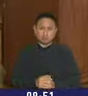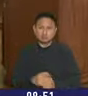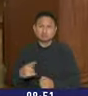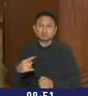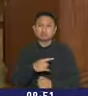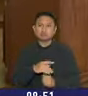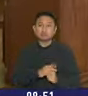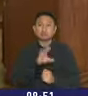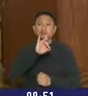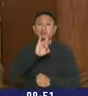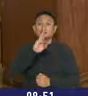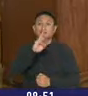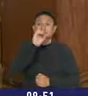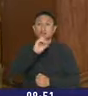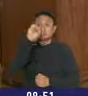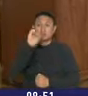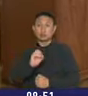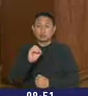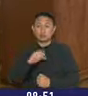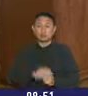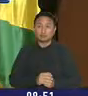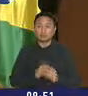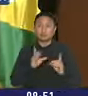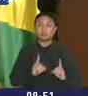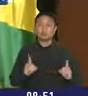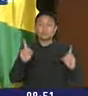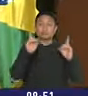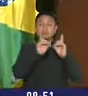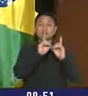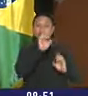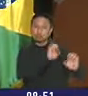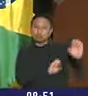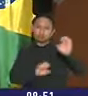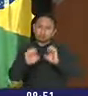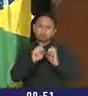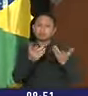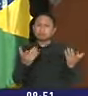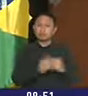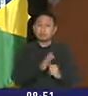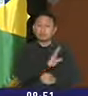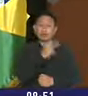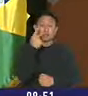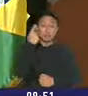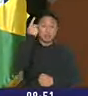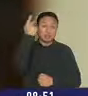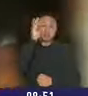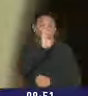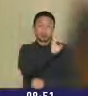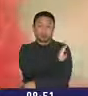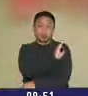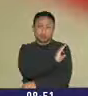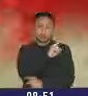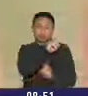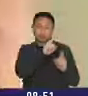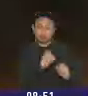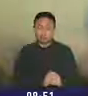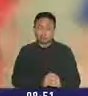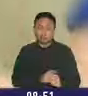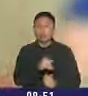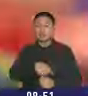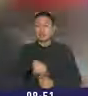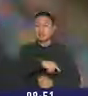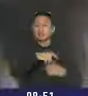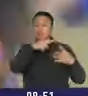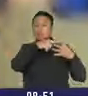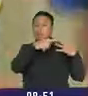un 86%. Los datos para la evaluación se extraen de los padres o tutores. Son al menos cuatro características